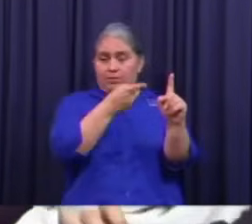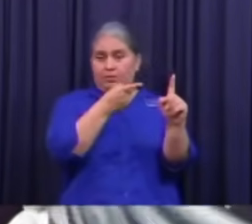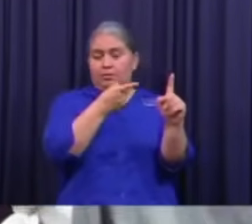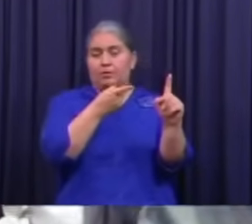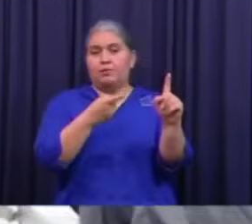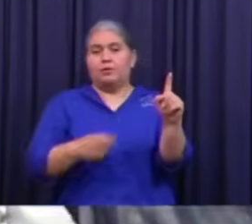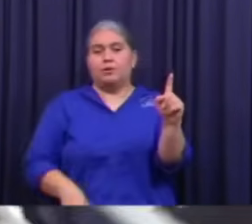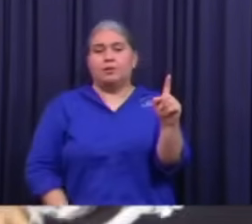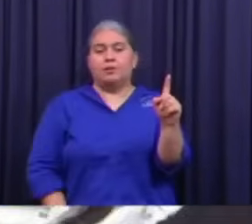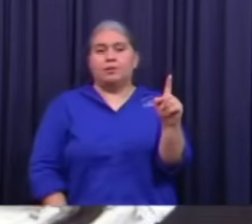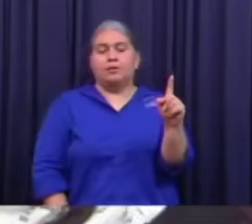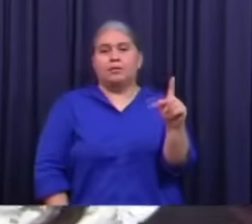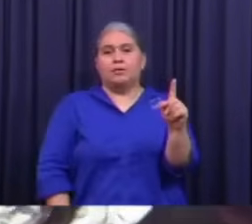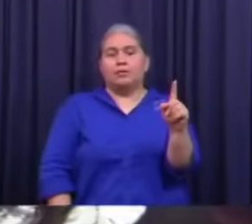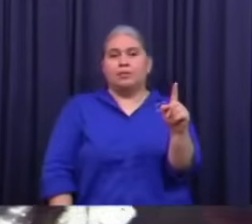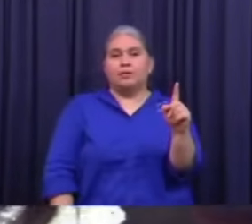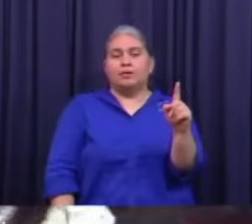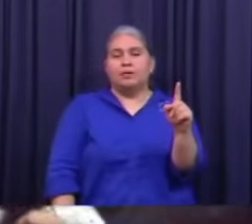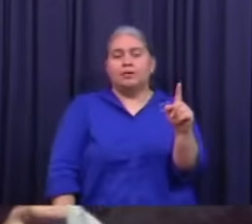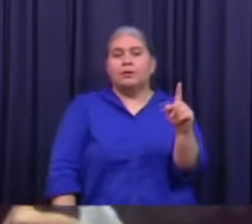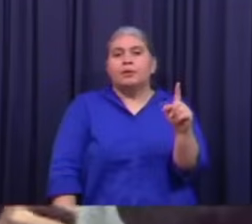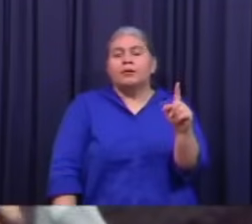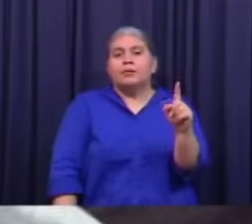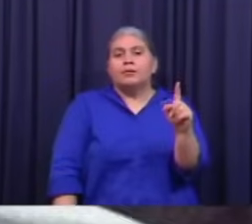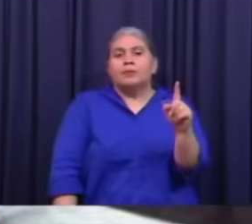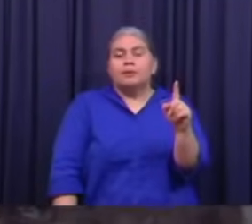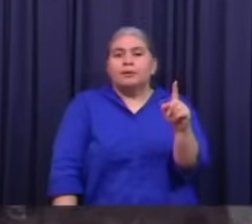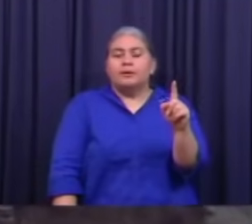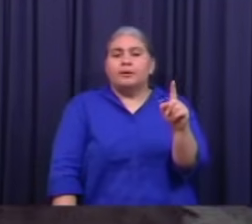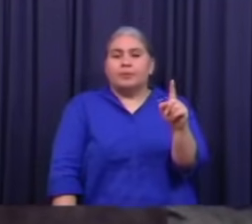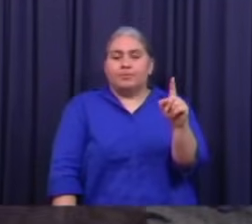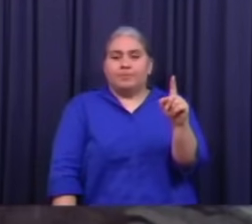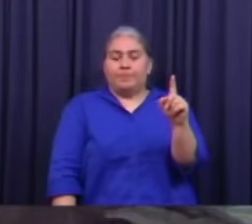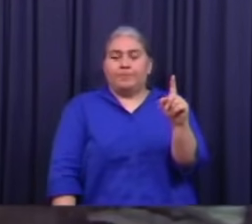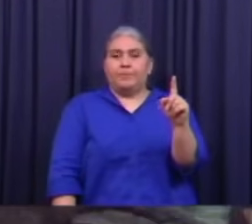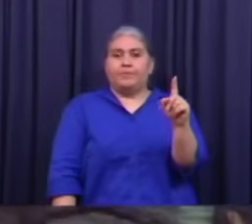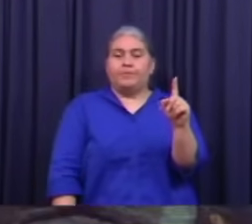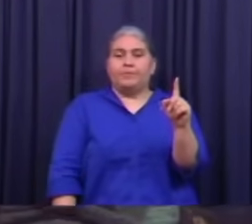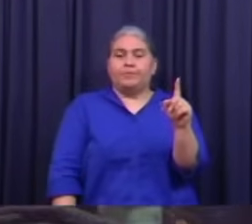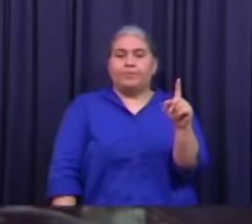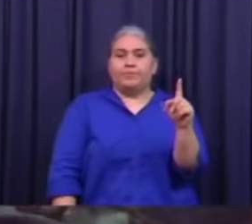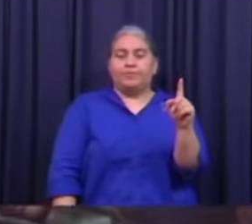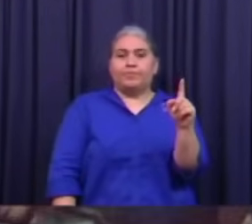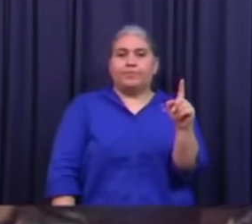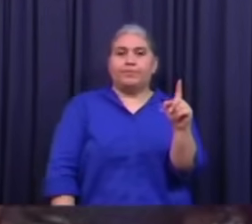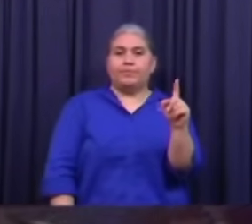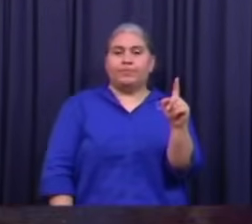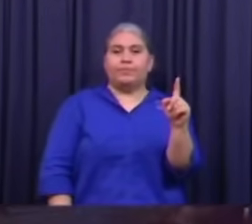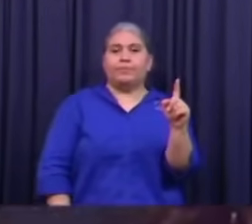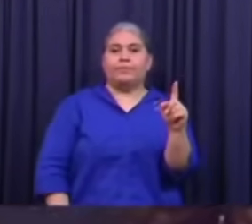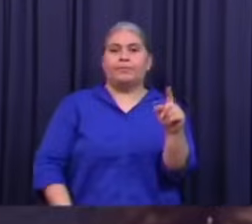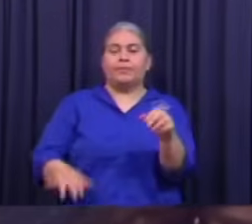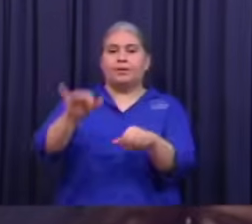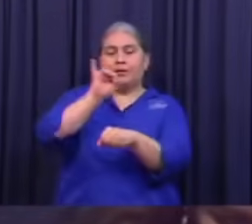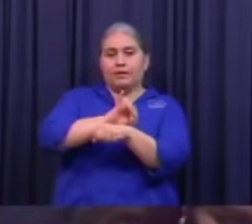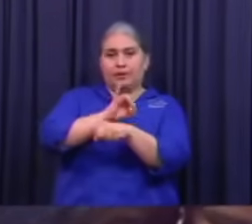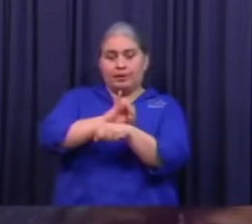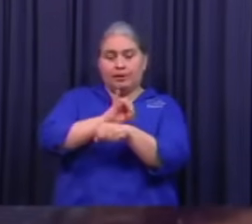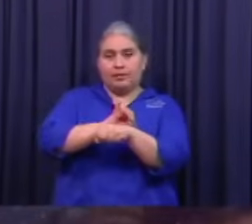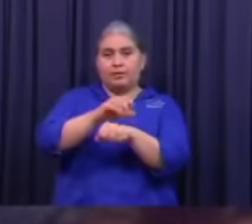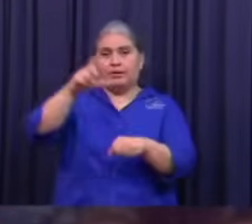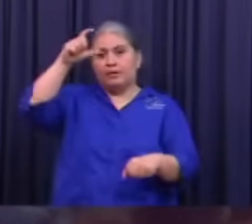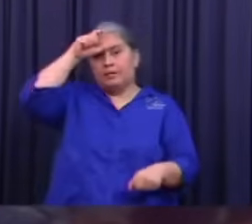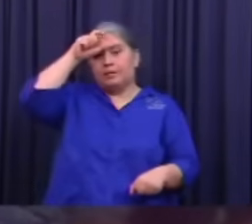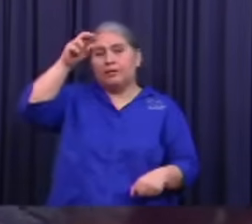ese y yo quiero que usted miren en primer lugar les quiero decir lo siguiente Yo sé que ustedes se entristecieron por la carta que les mandé